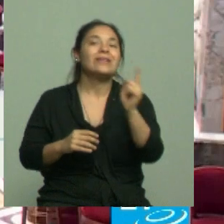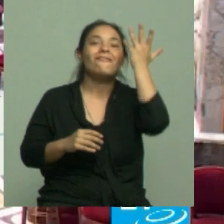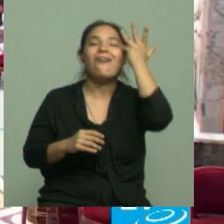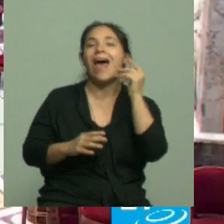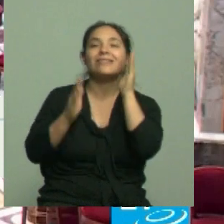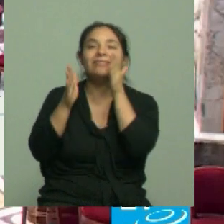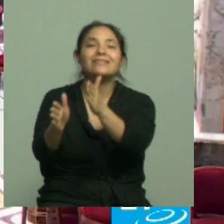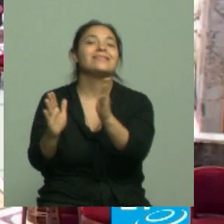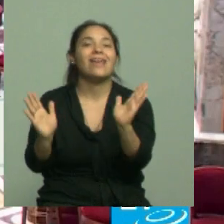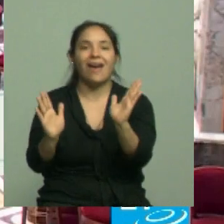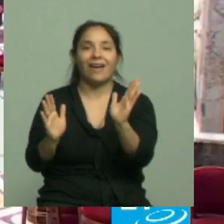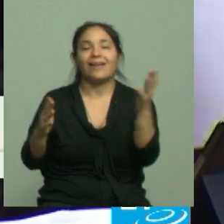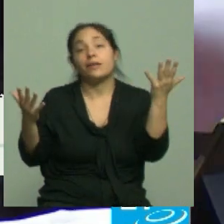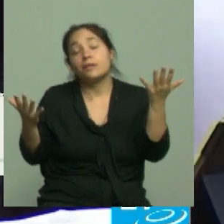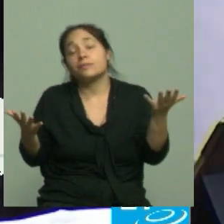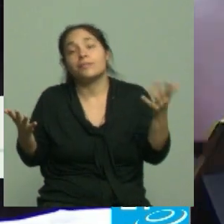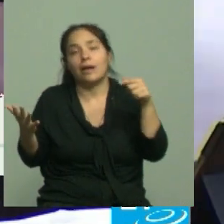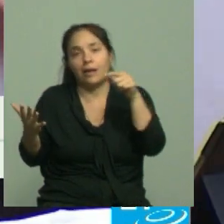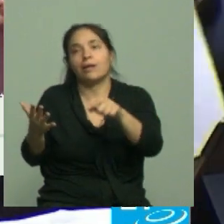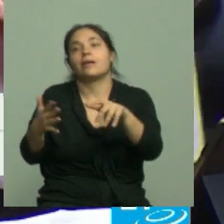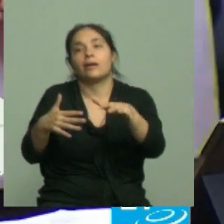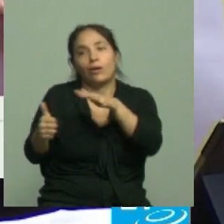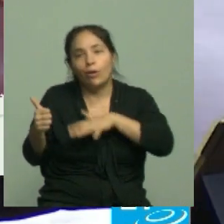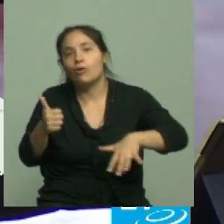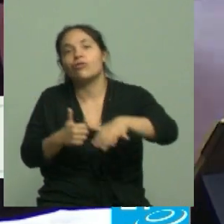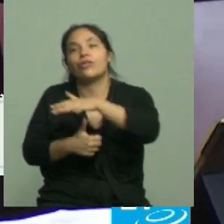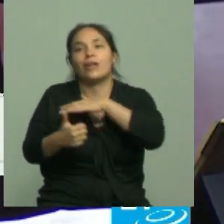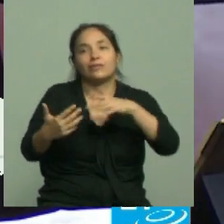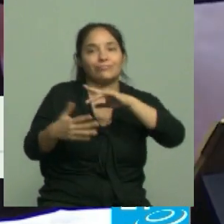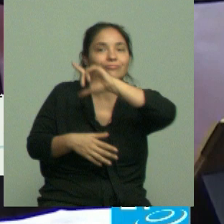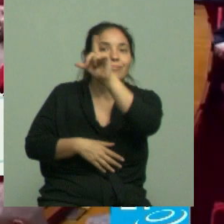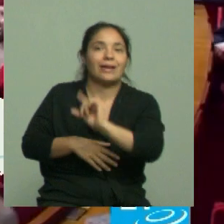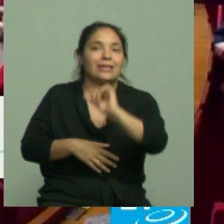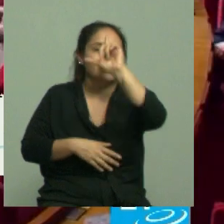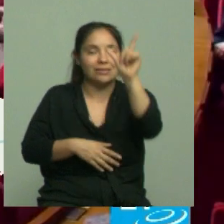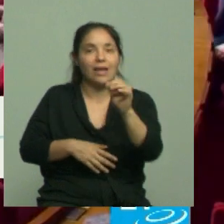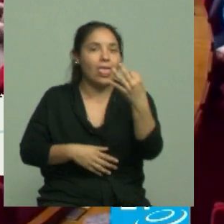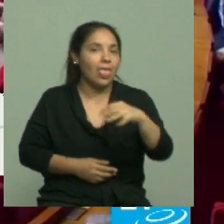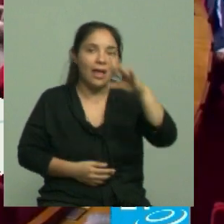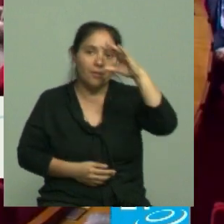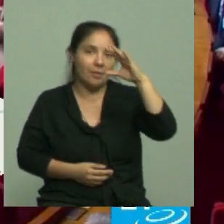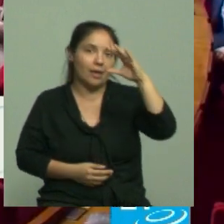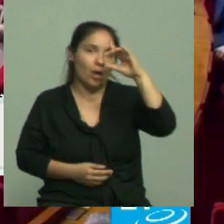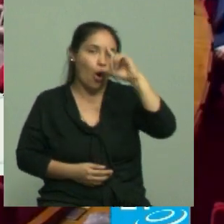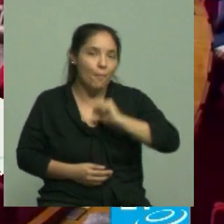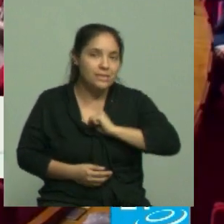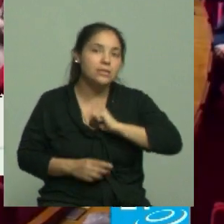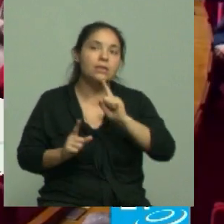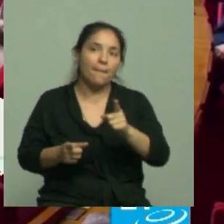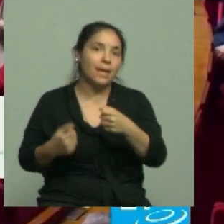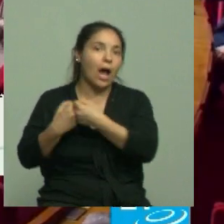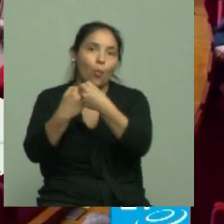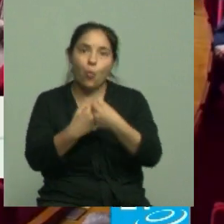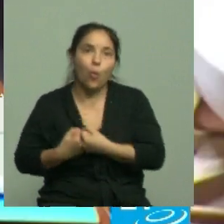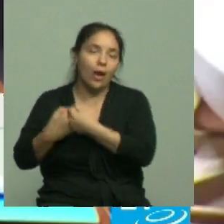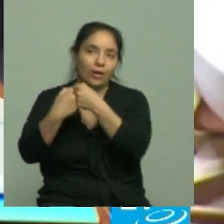donde ya de hecho todos los países tienen que estar, digamos, convencidos y con una autonomía coincidiendo, concreta. ¿no? Tal cual. Bueno, nos